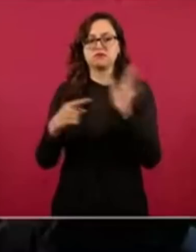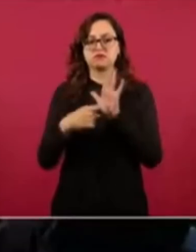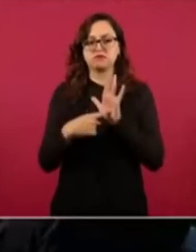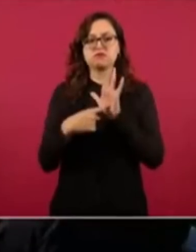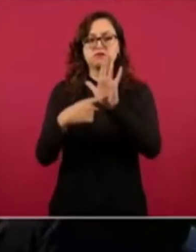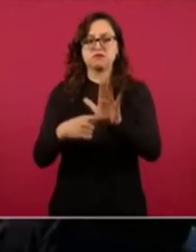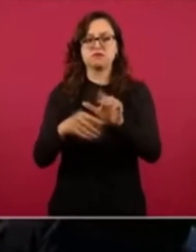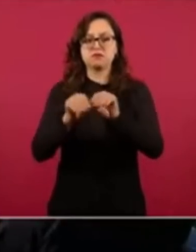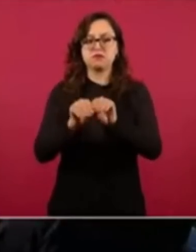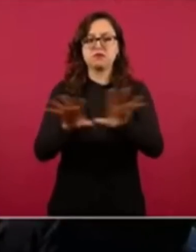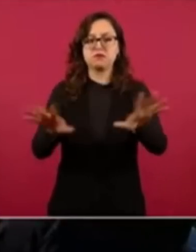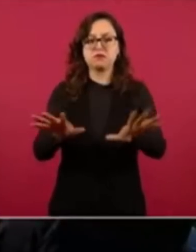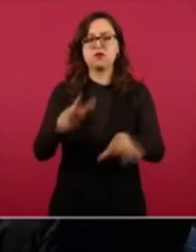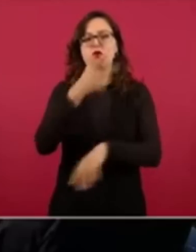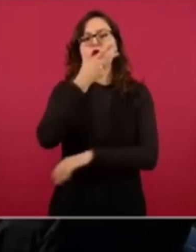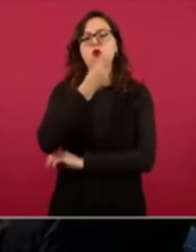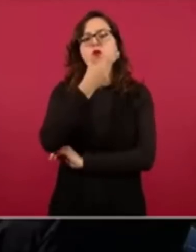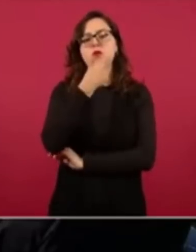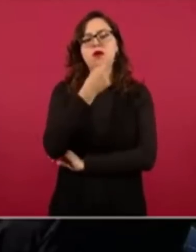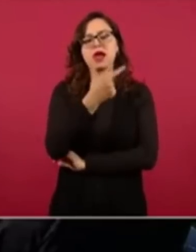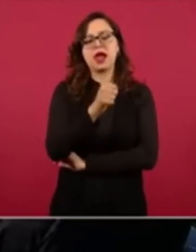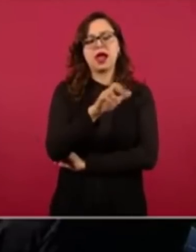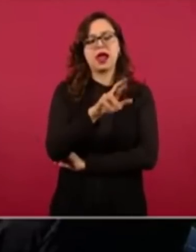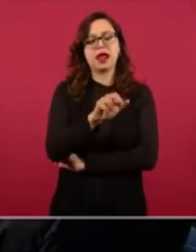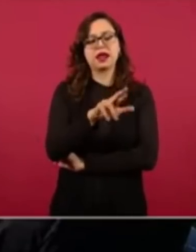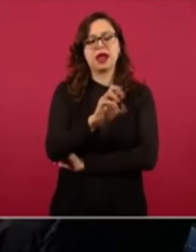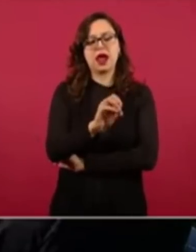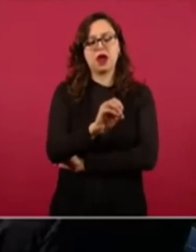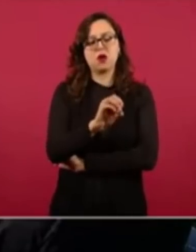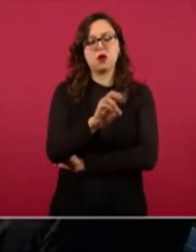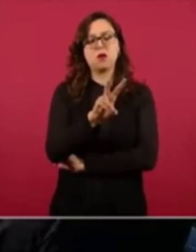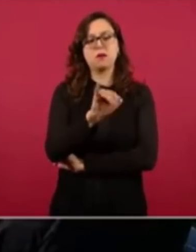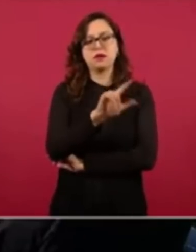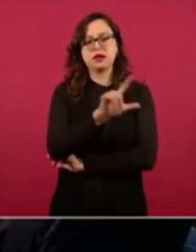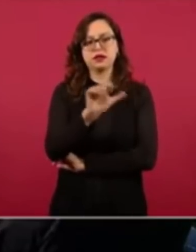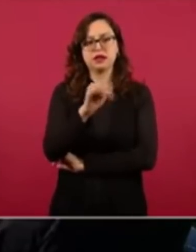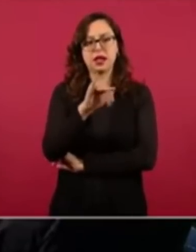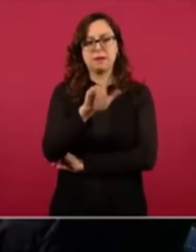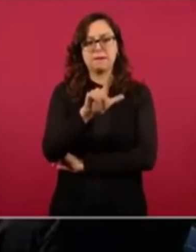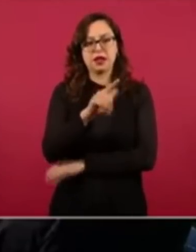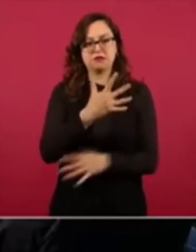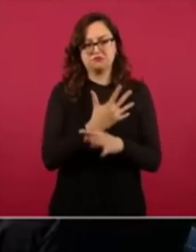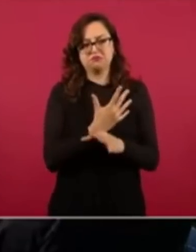Encabezado por Genaro Villamil, donde se explica esta situación.